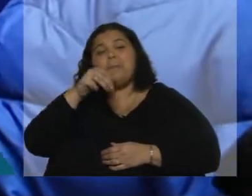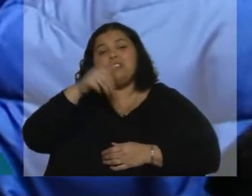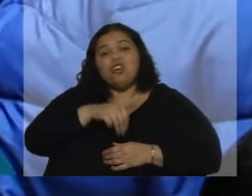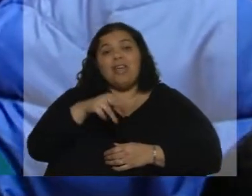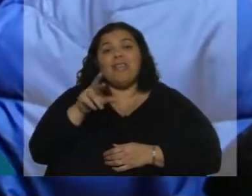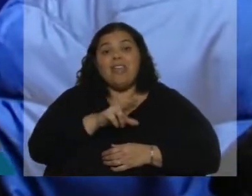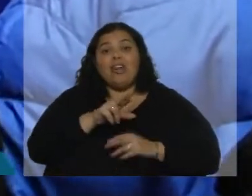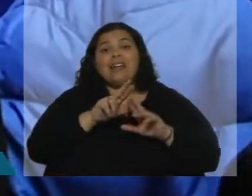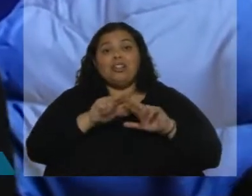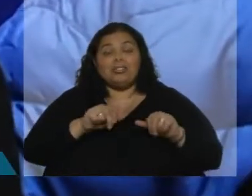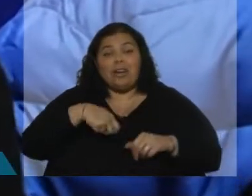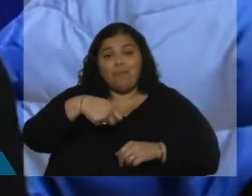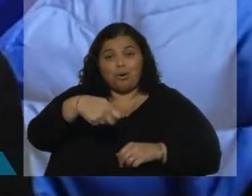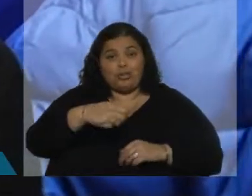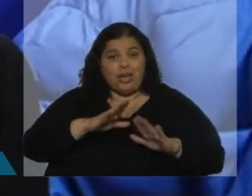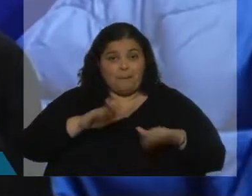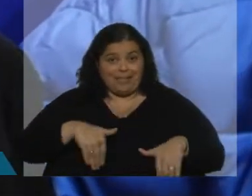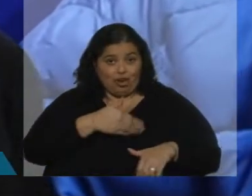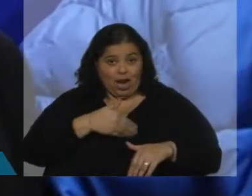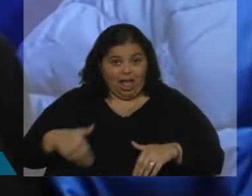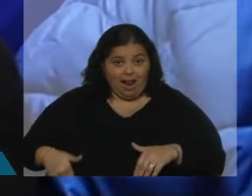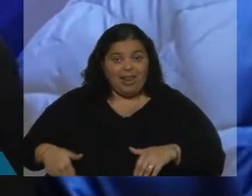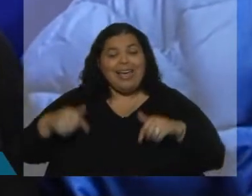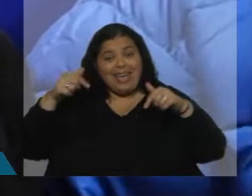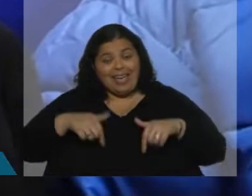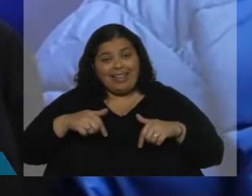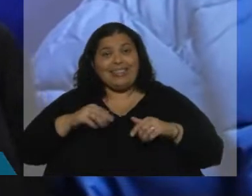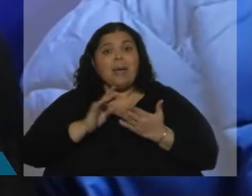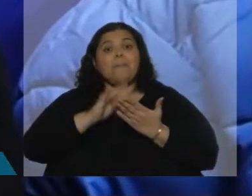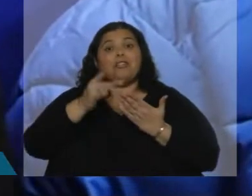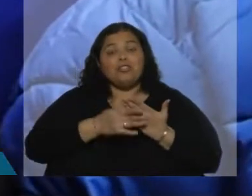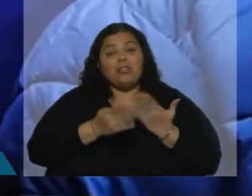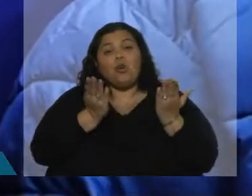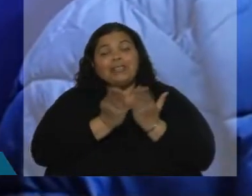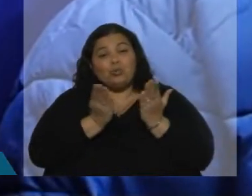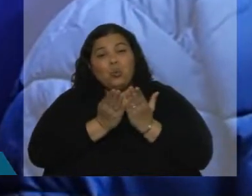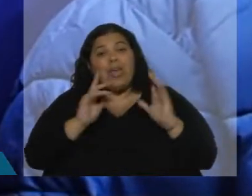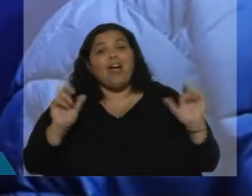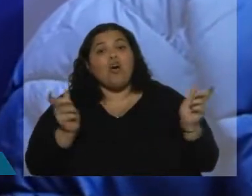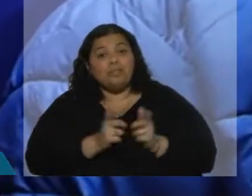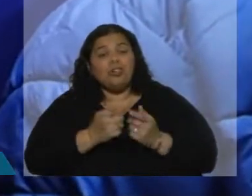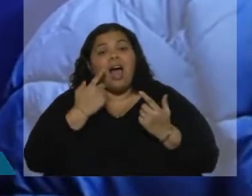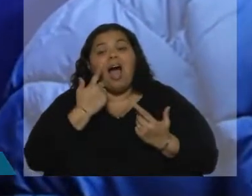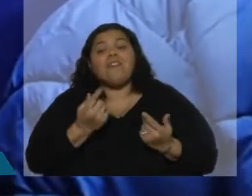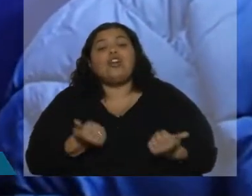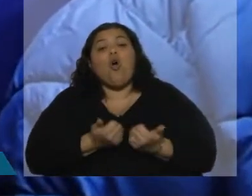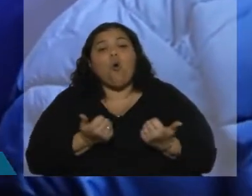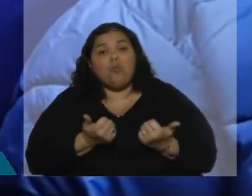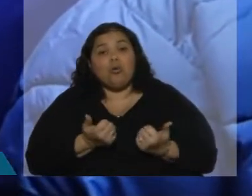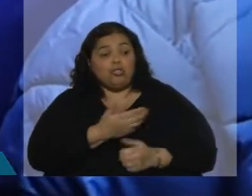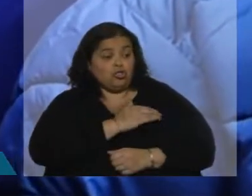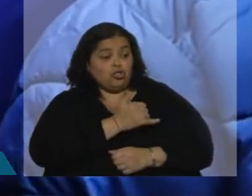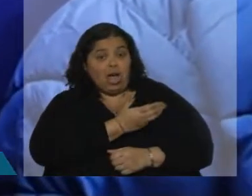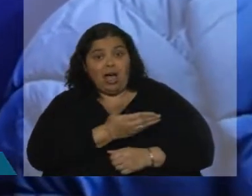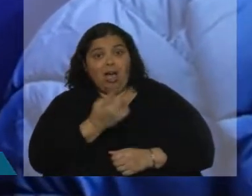y en este proyecto lo que se propone es crear una comisión para estudiar qué se hace con eso estuvieron dos años discutiendo